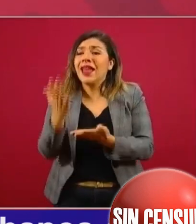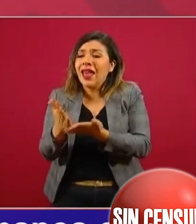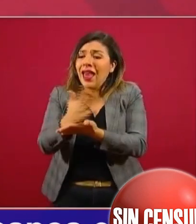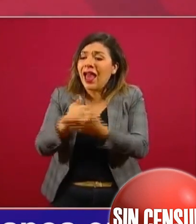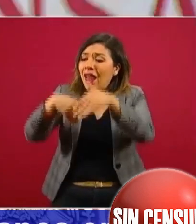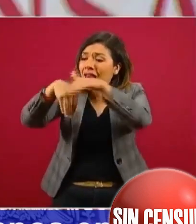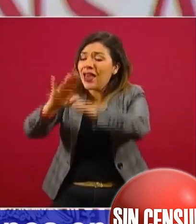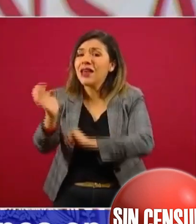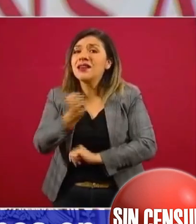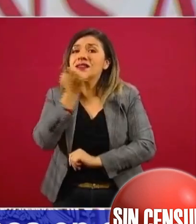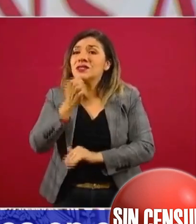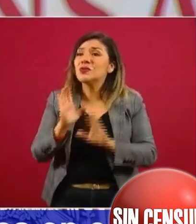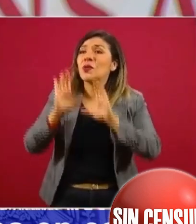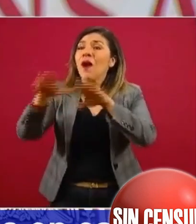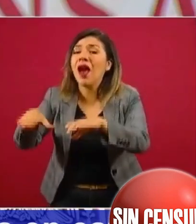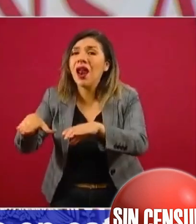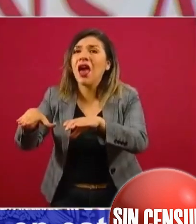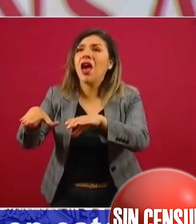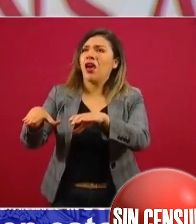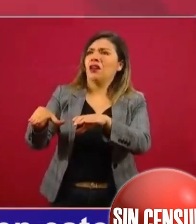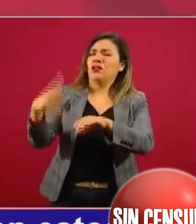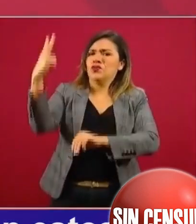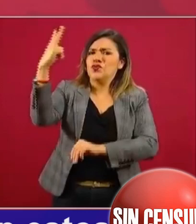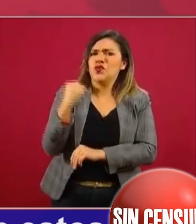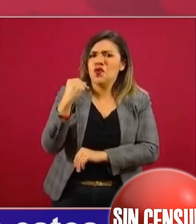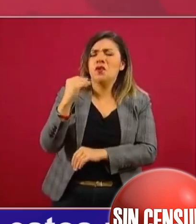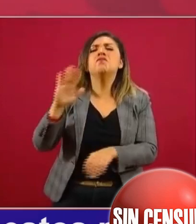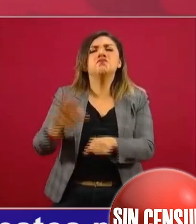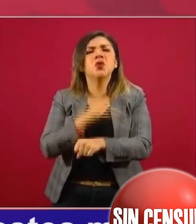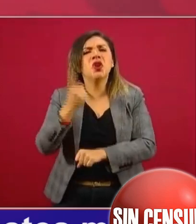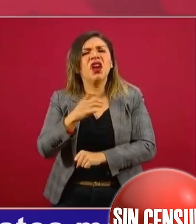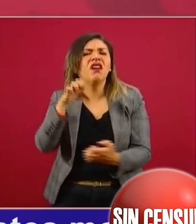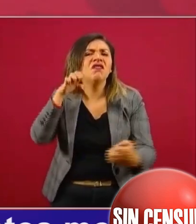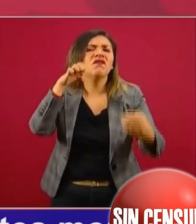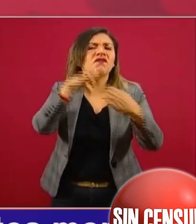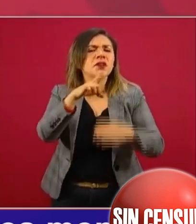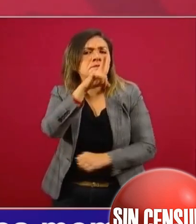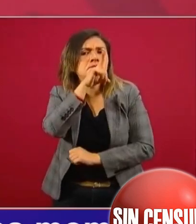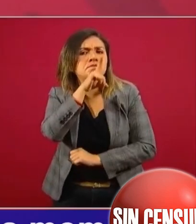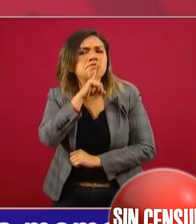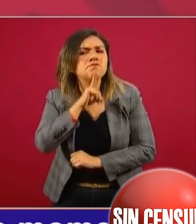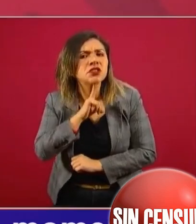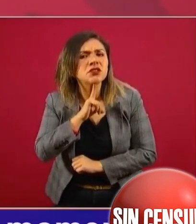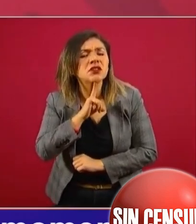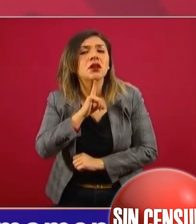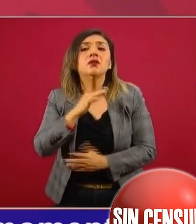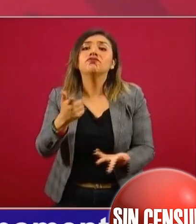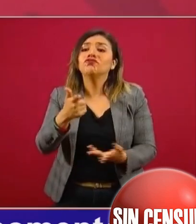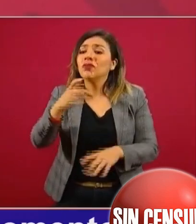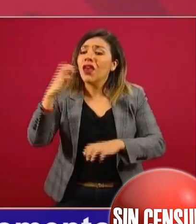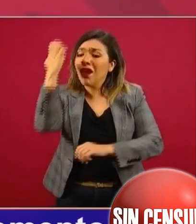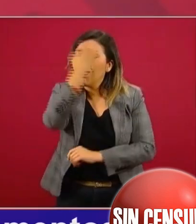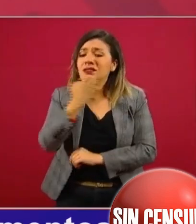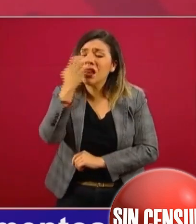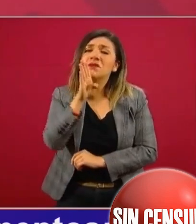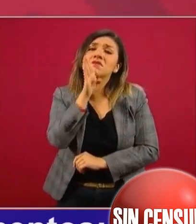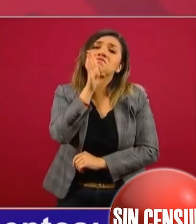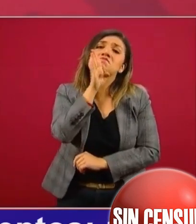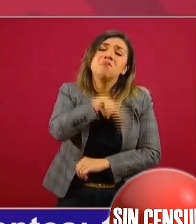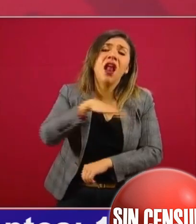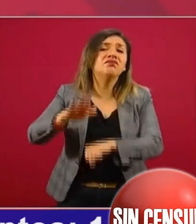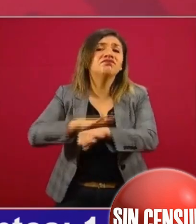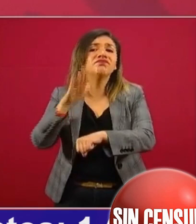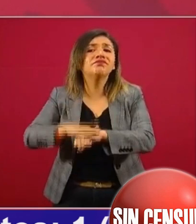escuelas con la mentira, con el engaño de que no pasaban el examen de admisión.